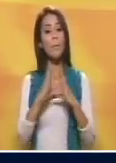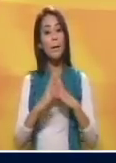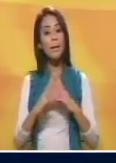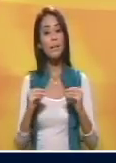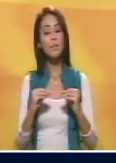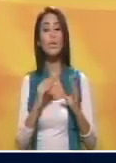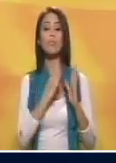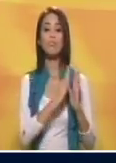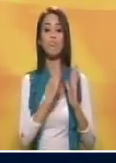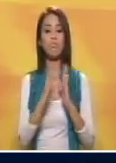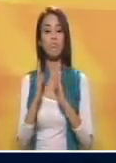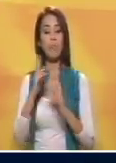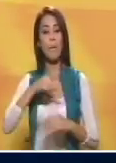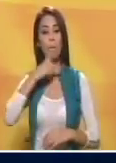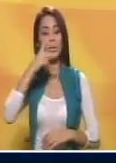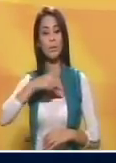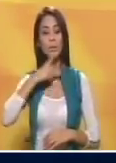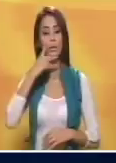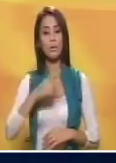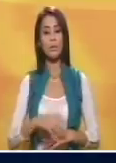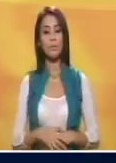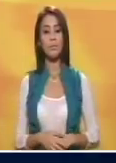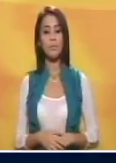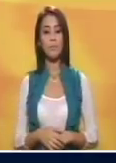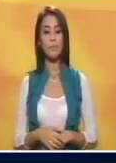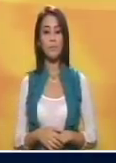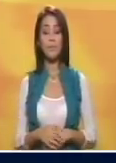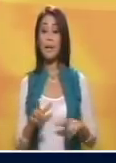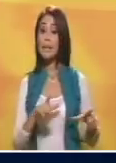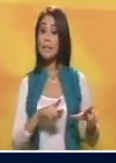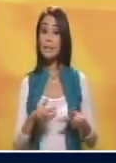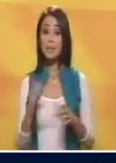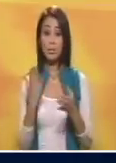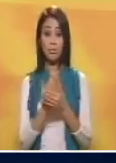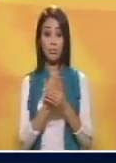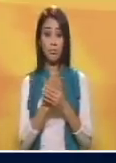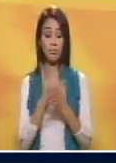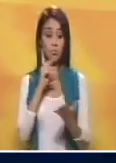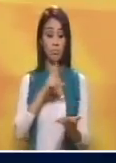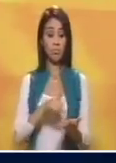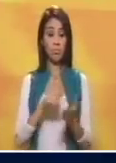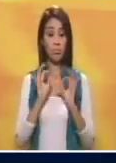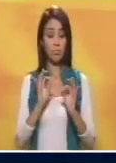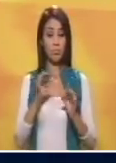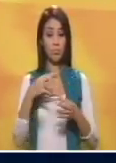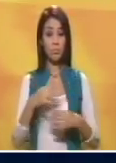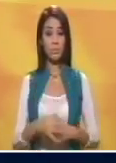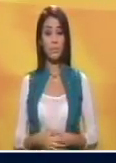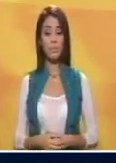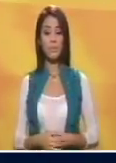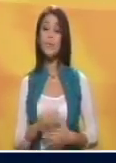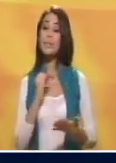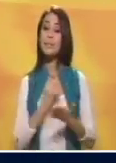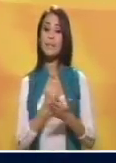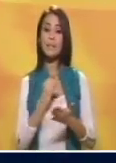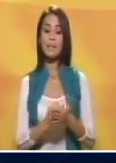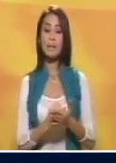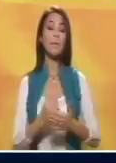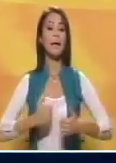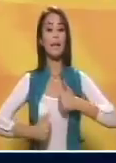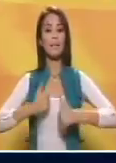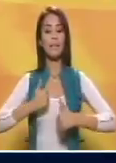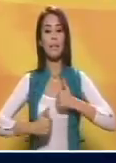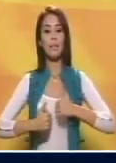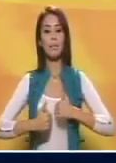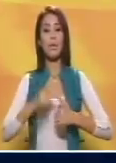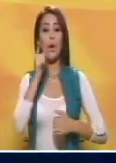estas organizaciones con fines políticos que ya tienen sus autorizados para postular, inscriban sus candidatos